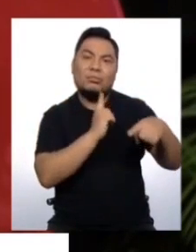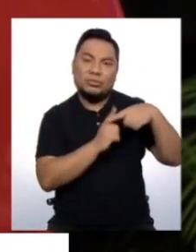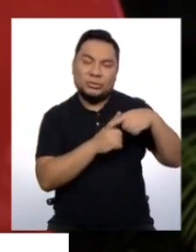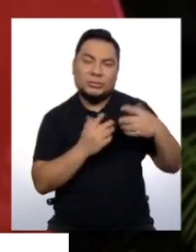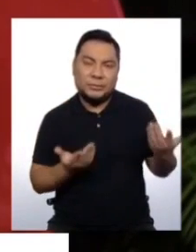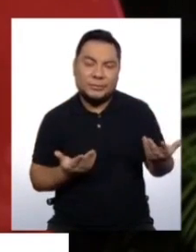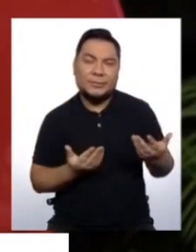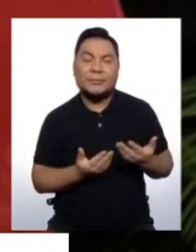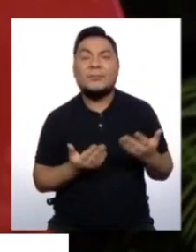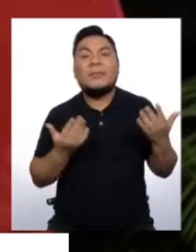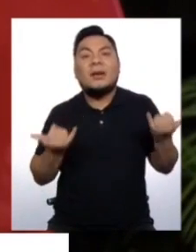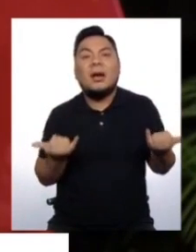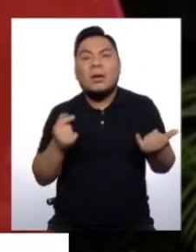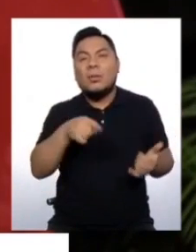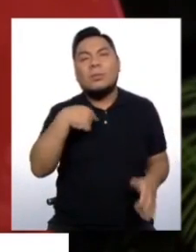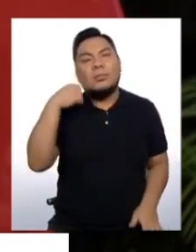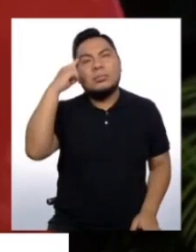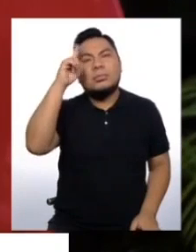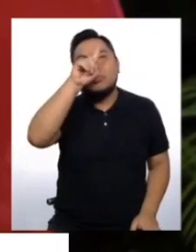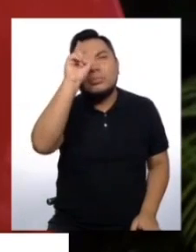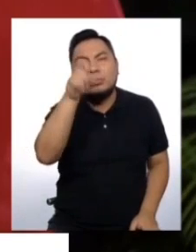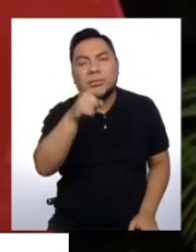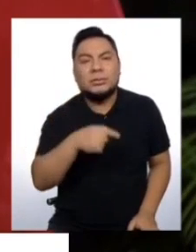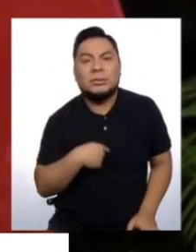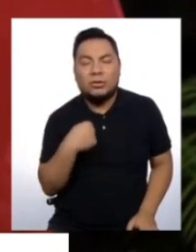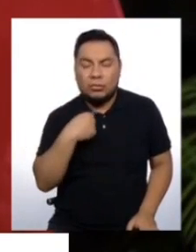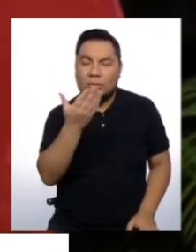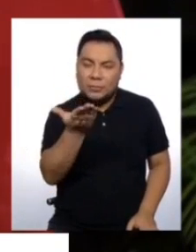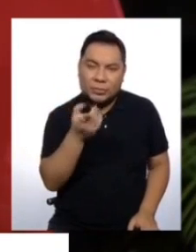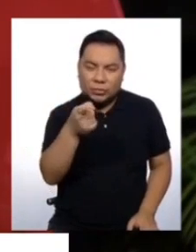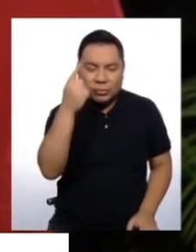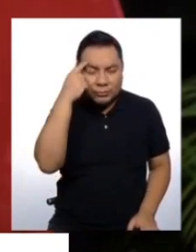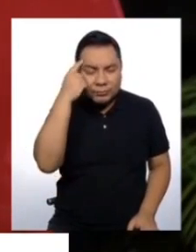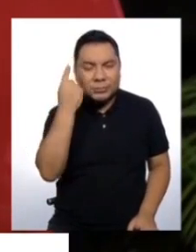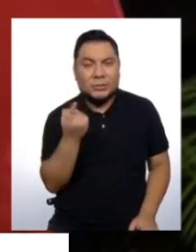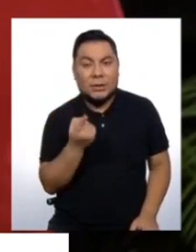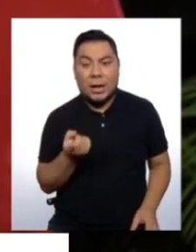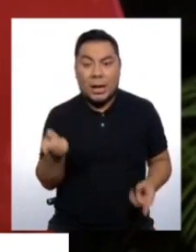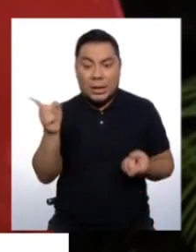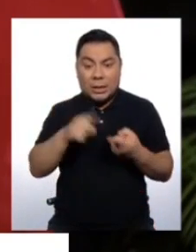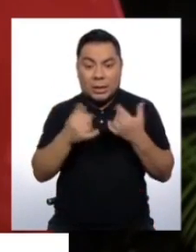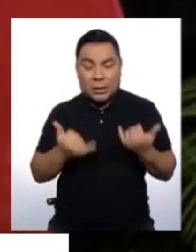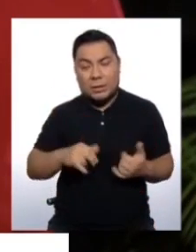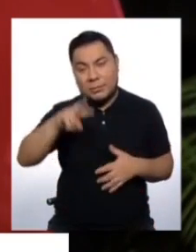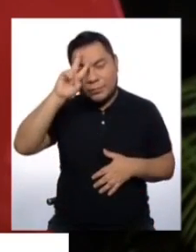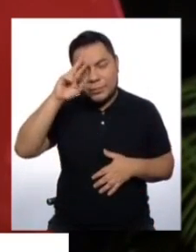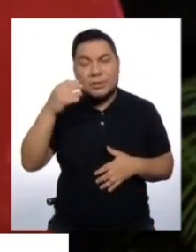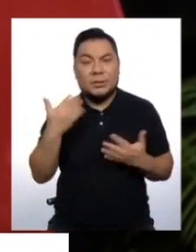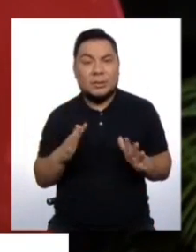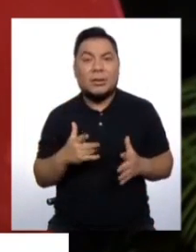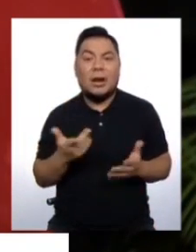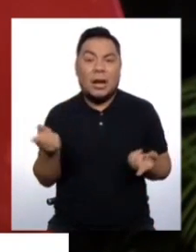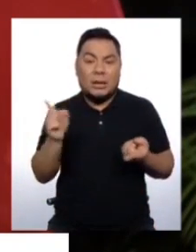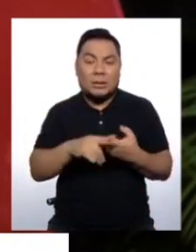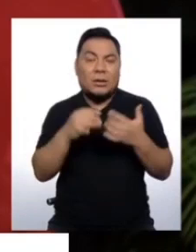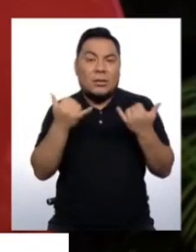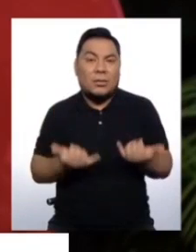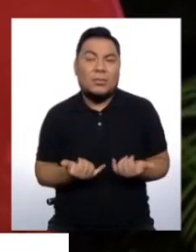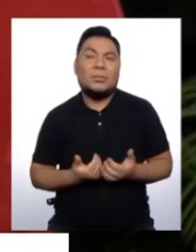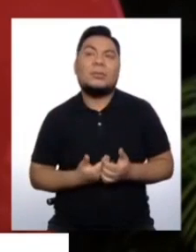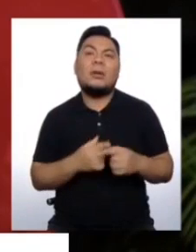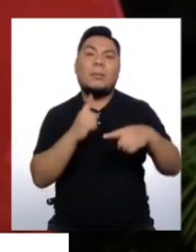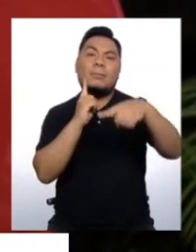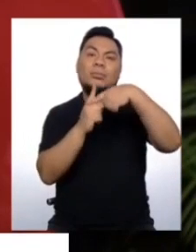una interrogante que nos hacemos y que les invito a que se hagan. Hasta la fecha en el Perú están determinados, hasta el día de hoy,